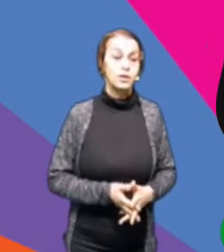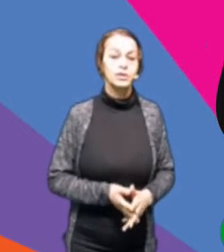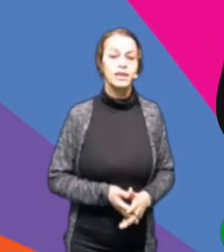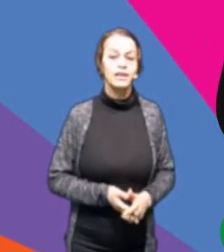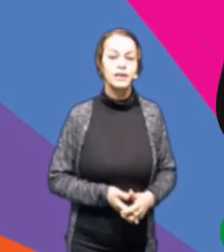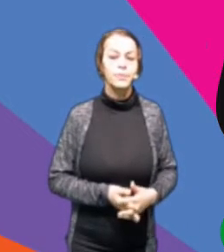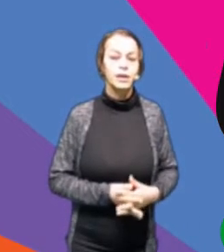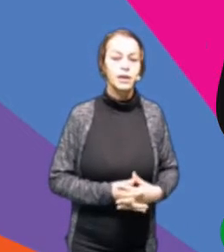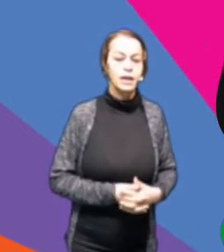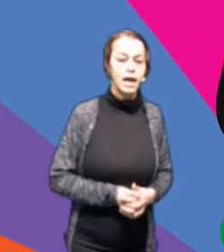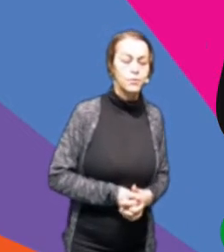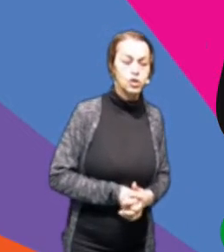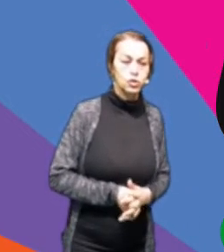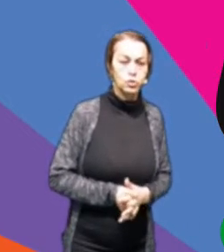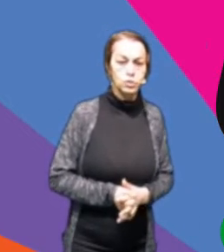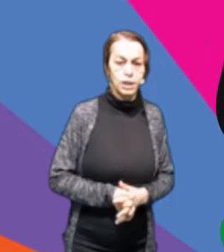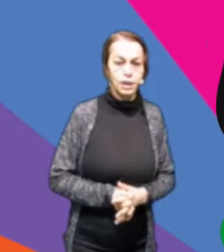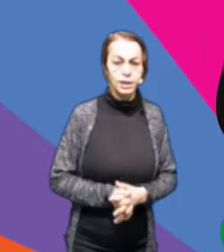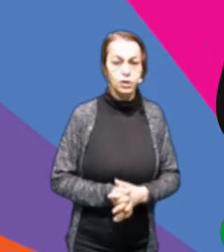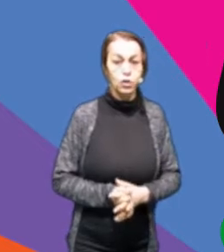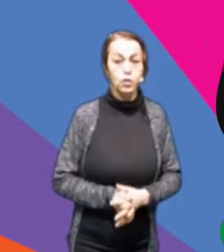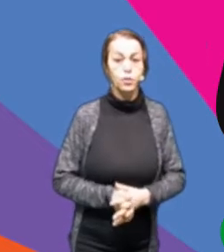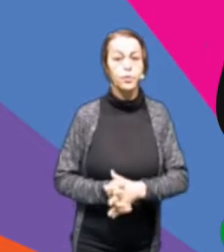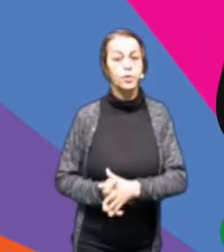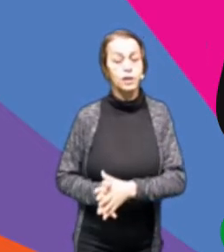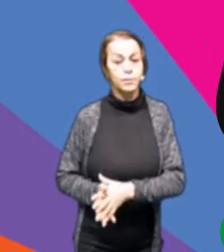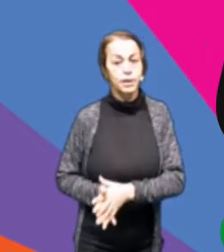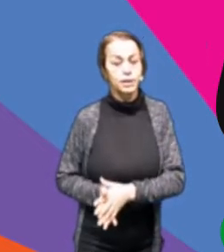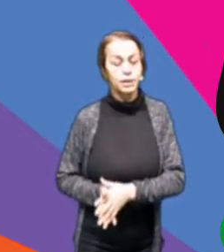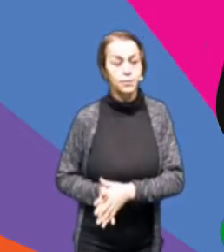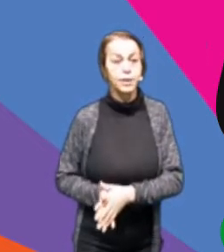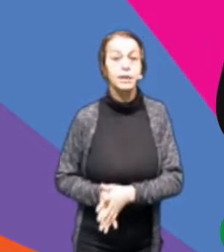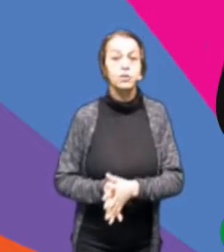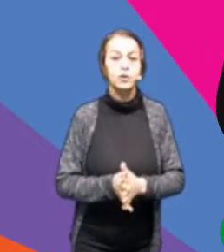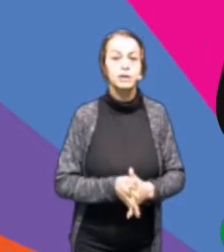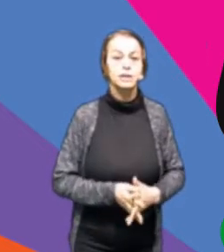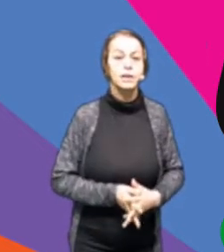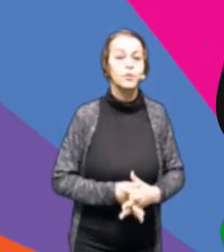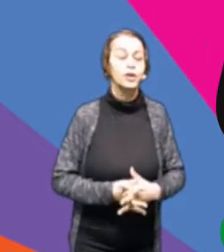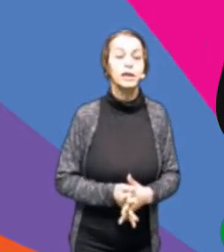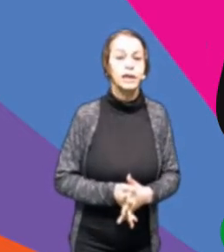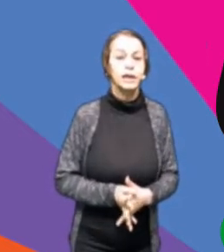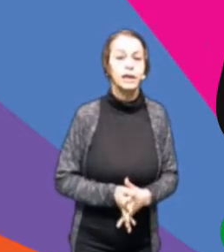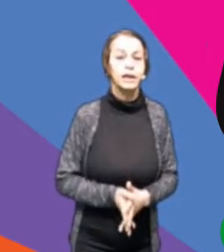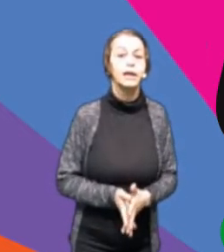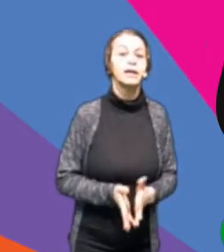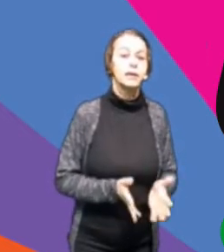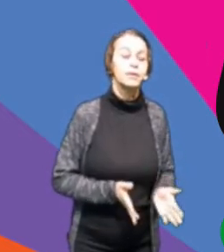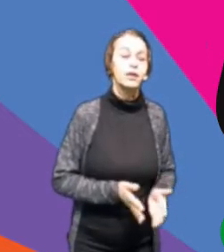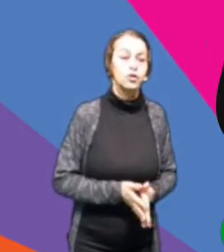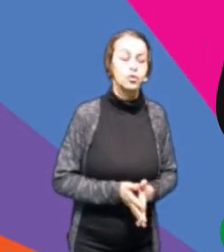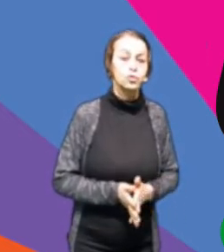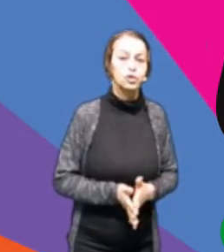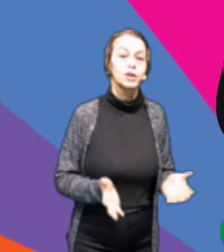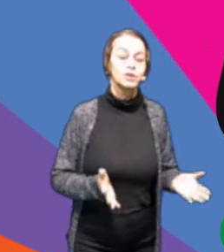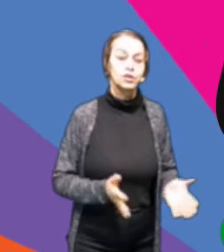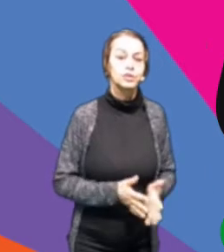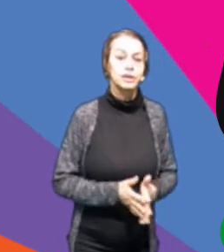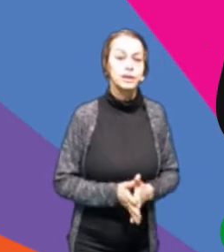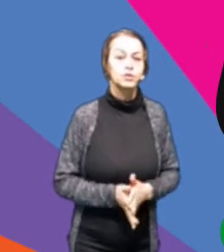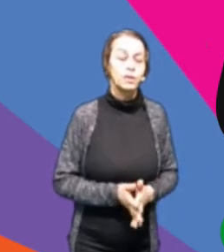en esta pérdida absoluta de todo. Por otra parte, también, como decíamos, nadie gana. También los rusos